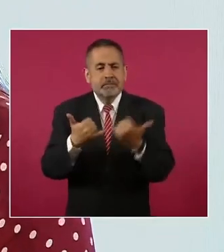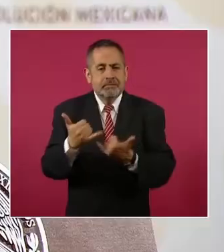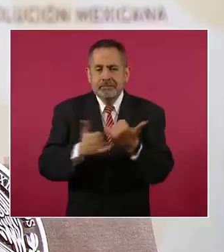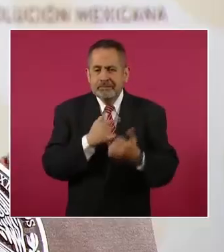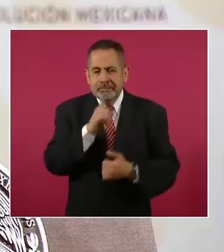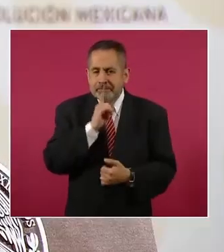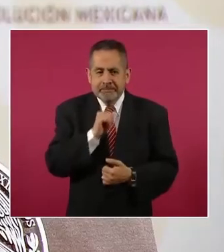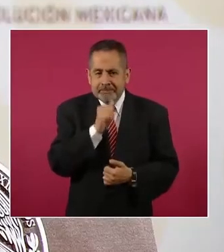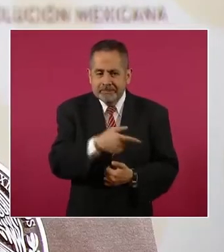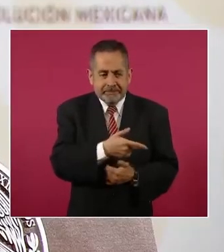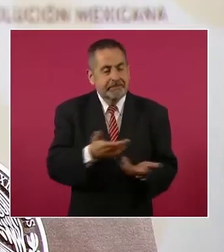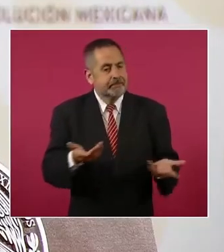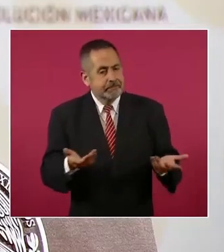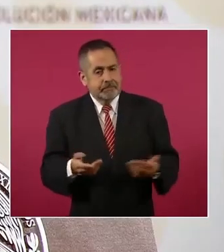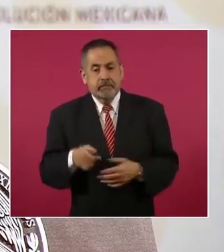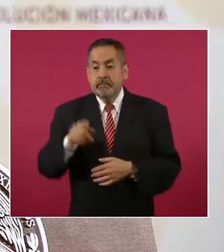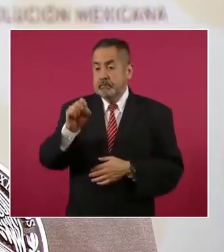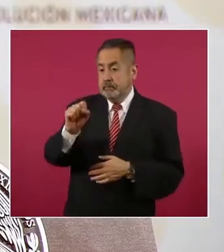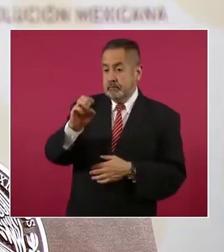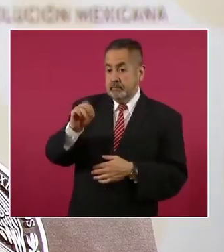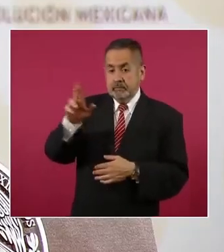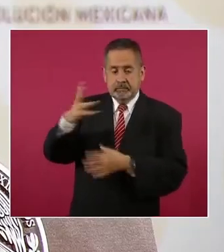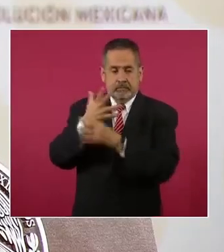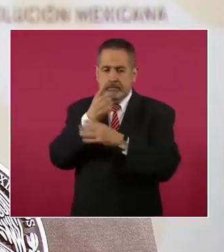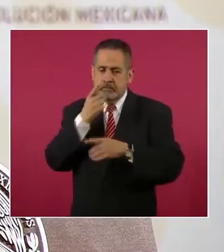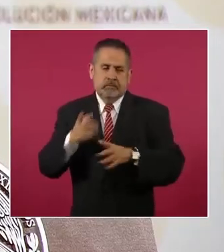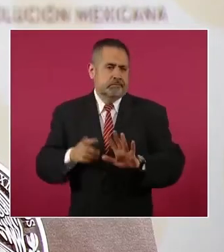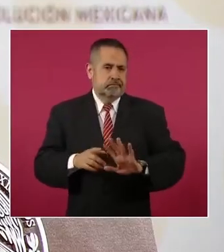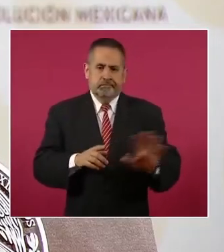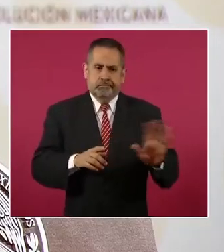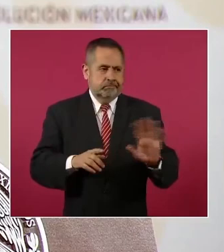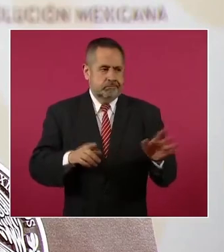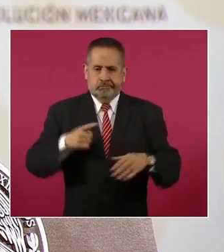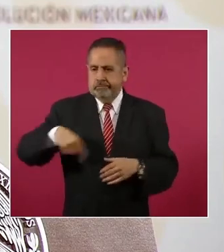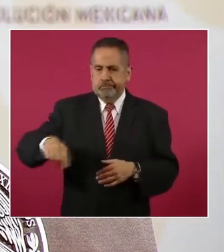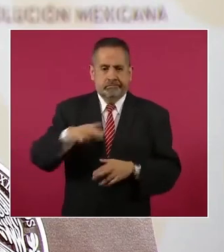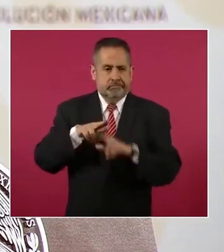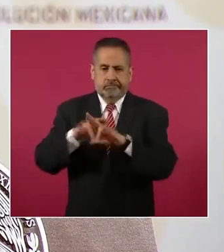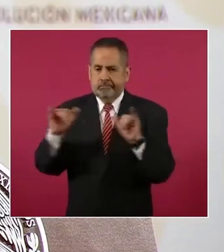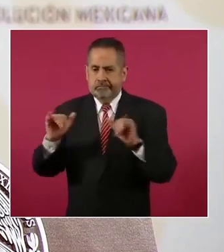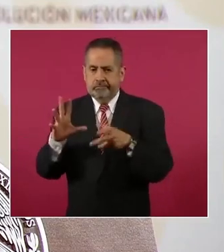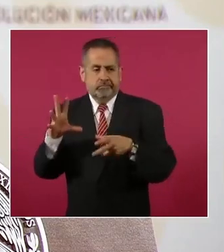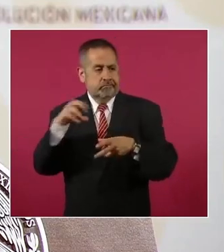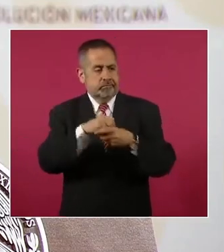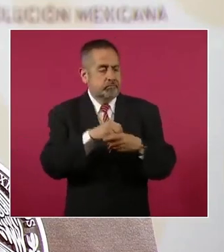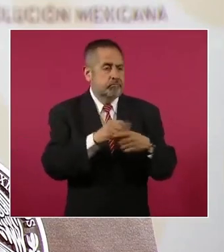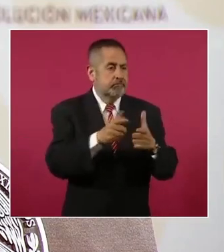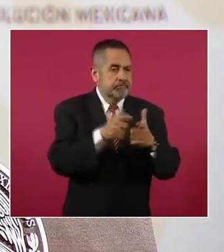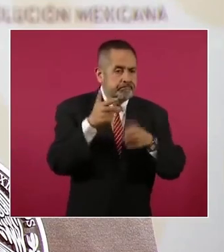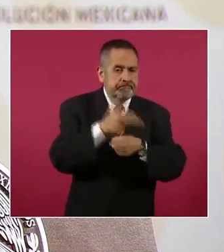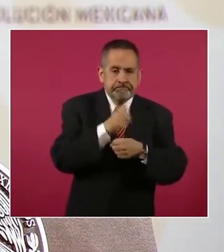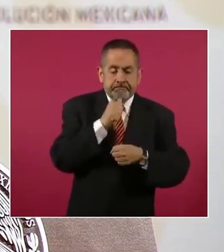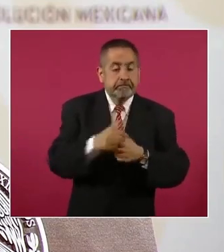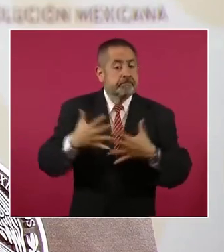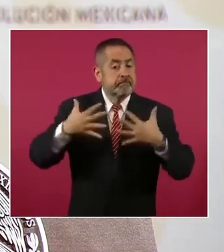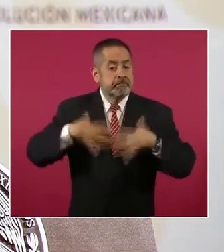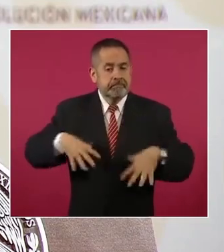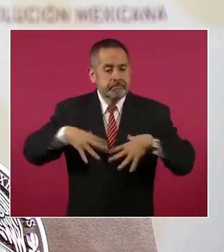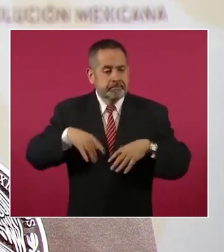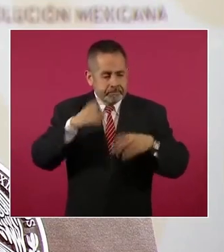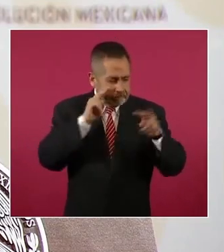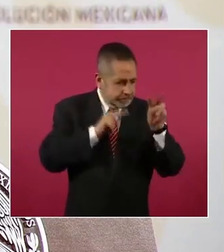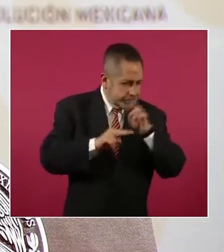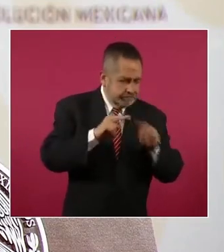de Marina, por su parte, confirmó que de ninguno de sus miembros participó en la grabación y que la vestimenta es